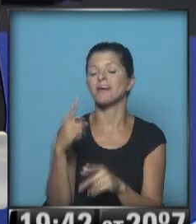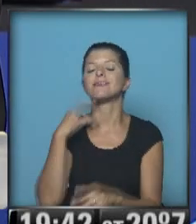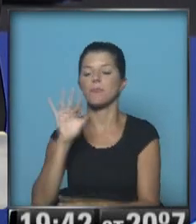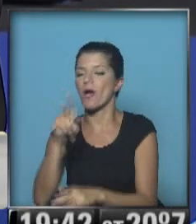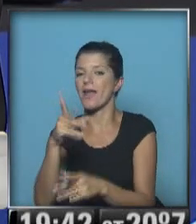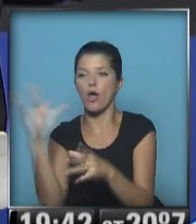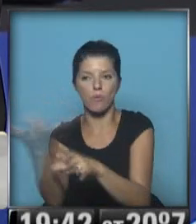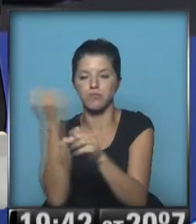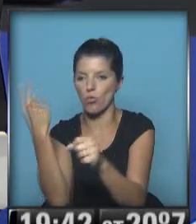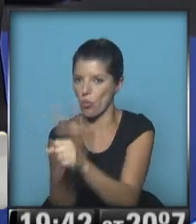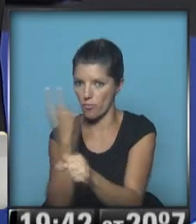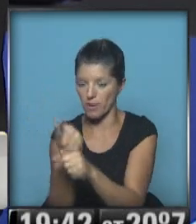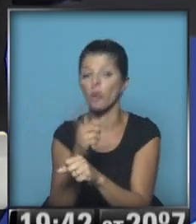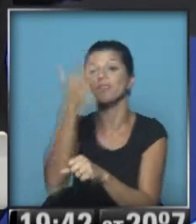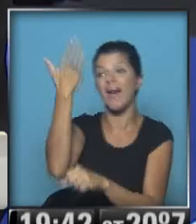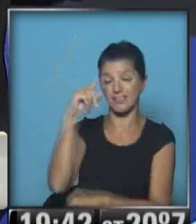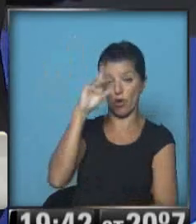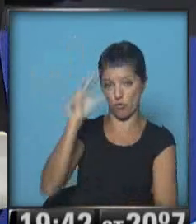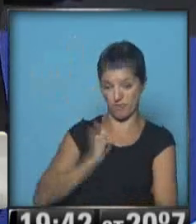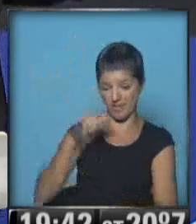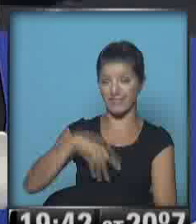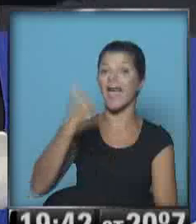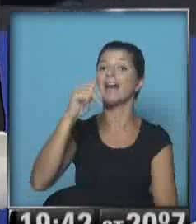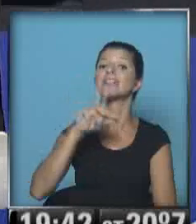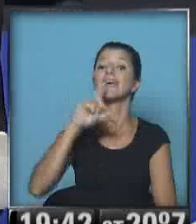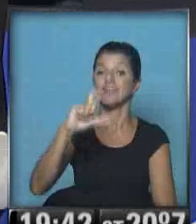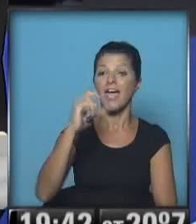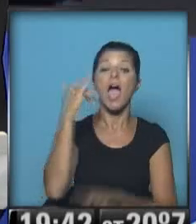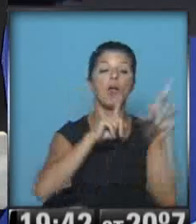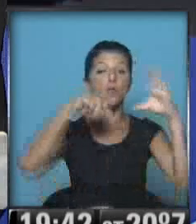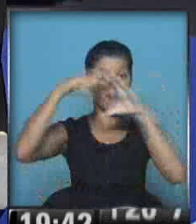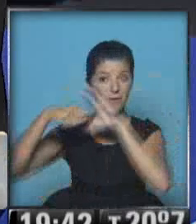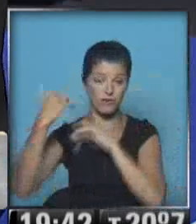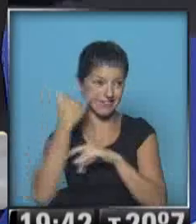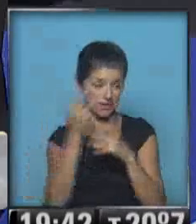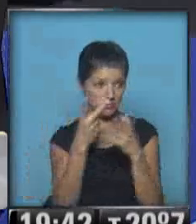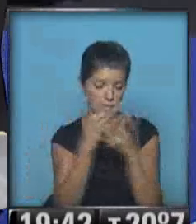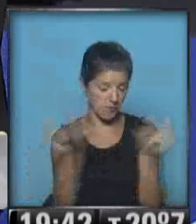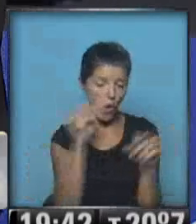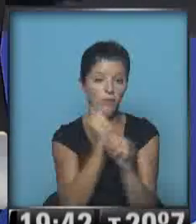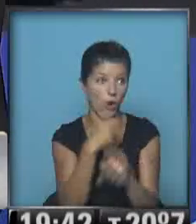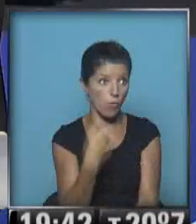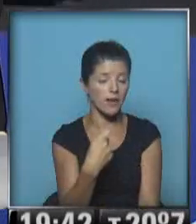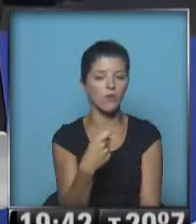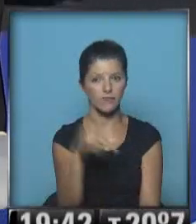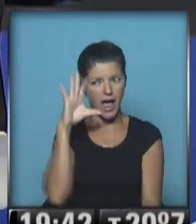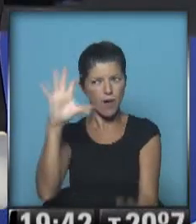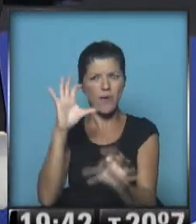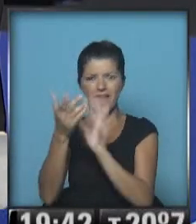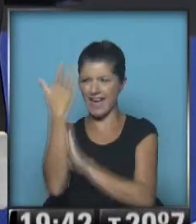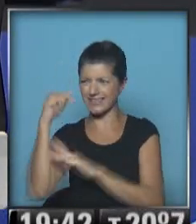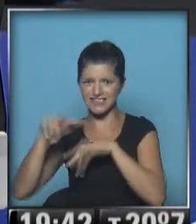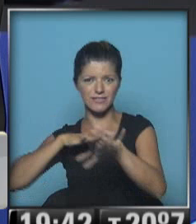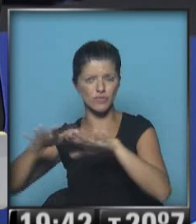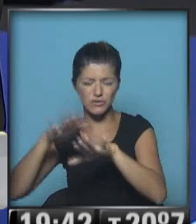tenía relaciones con atc hay algunos camarógrafos ya retirados de este canal que recuerdan Cómo fue este engaño e